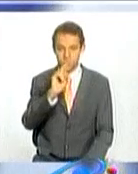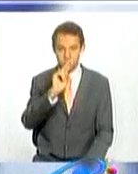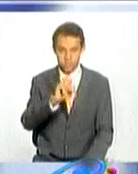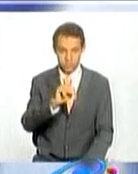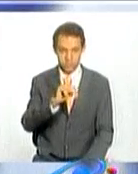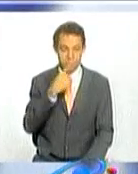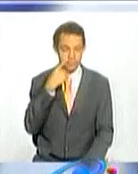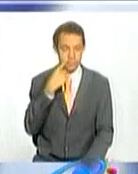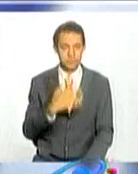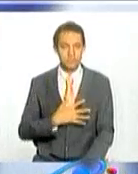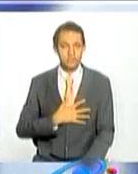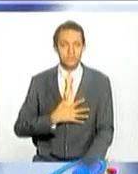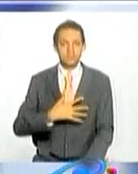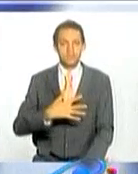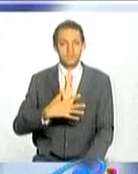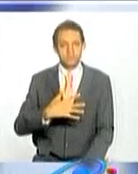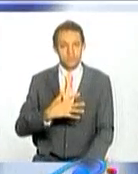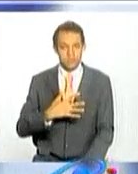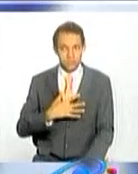Toma el aire.